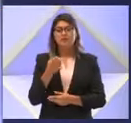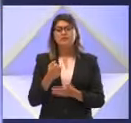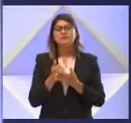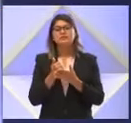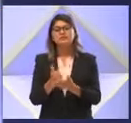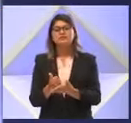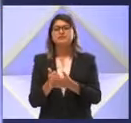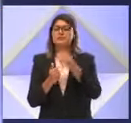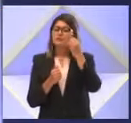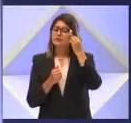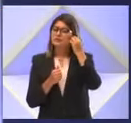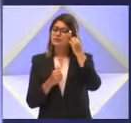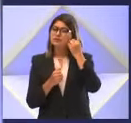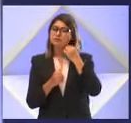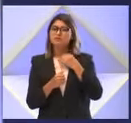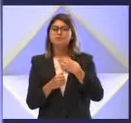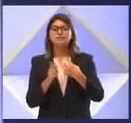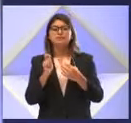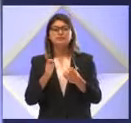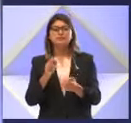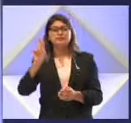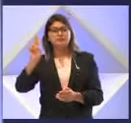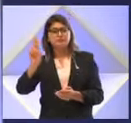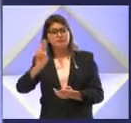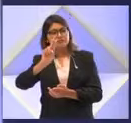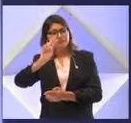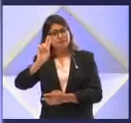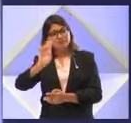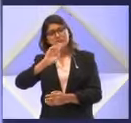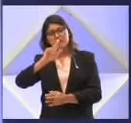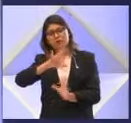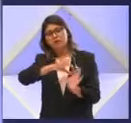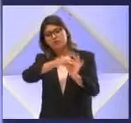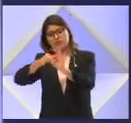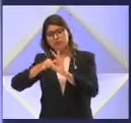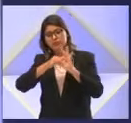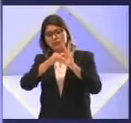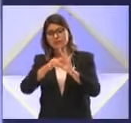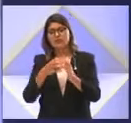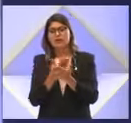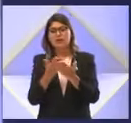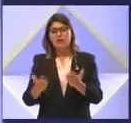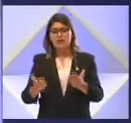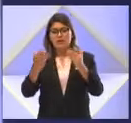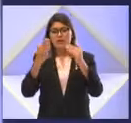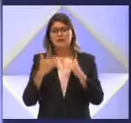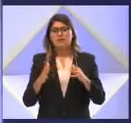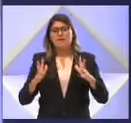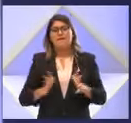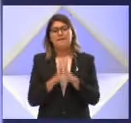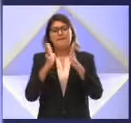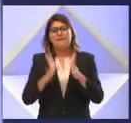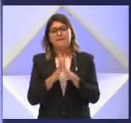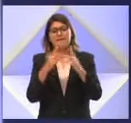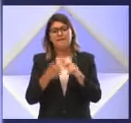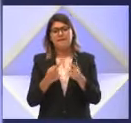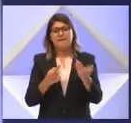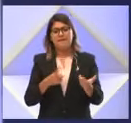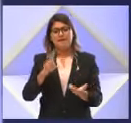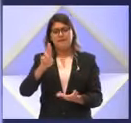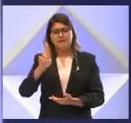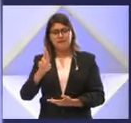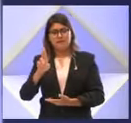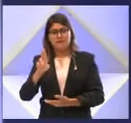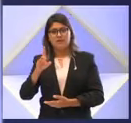universal porque van a hacerse servicios más asequibles a continuación tenemos la participación del doctor dionisio